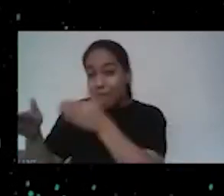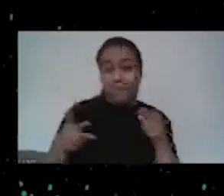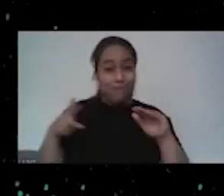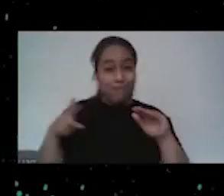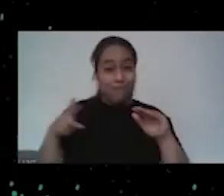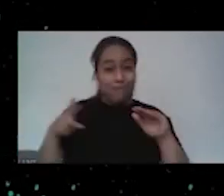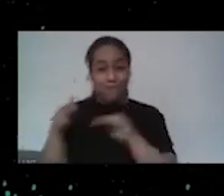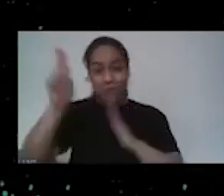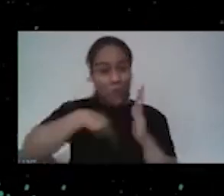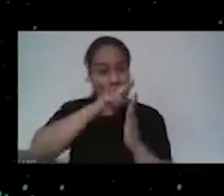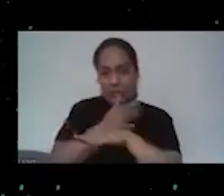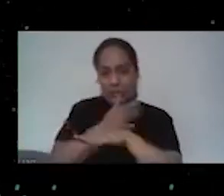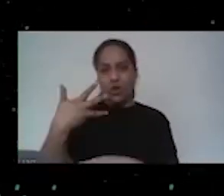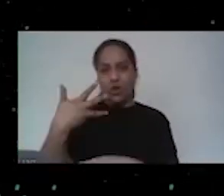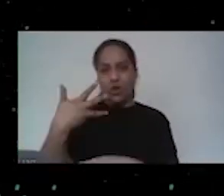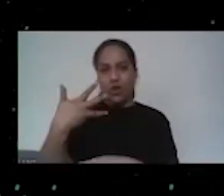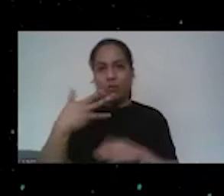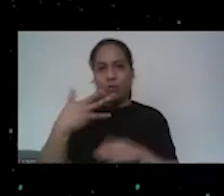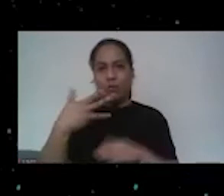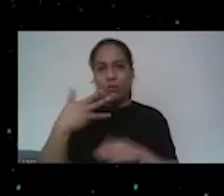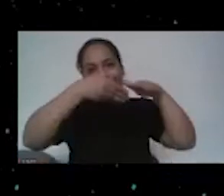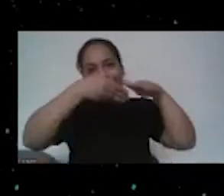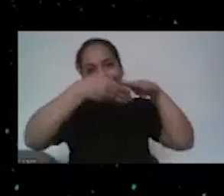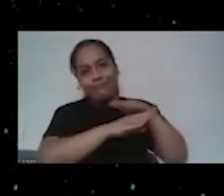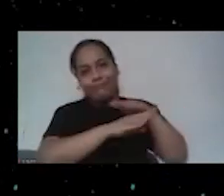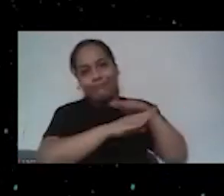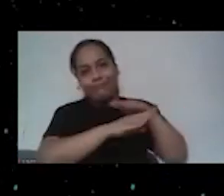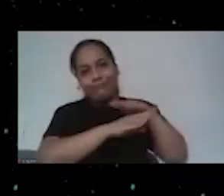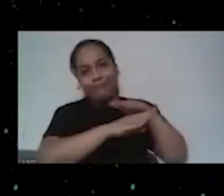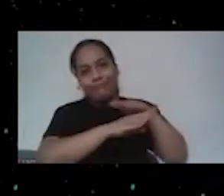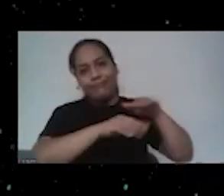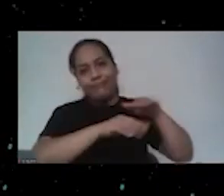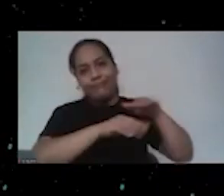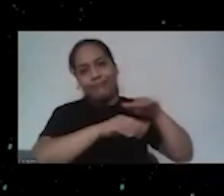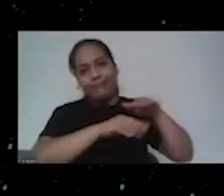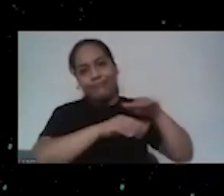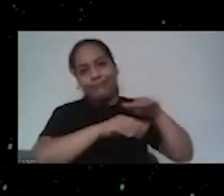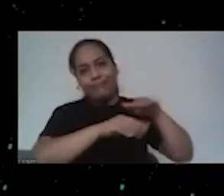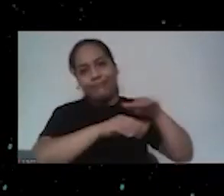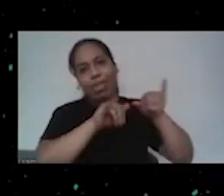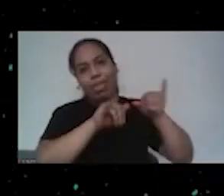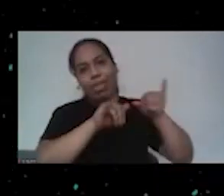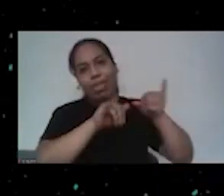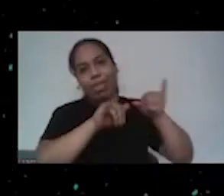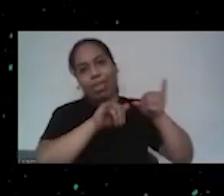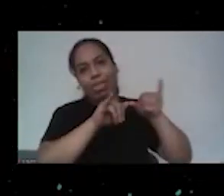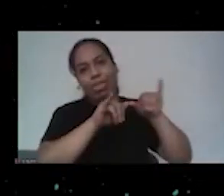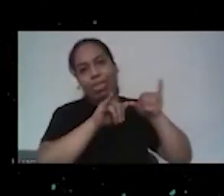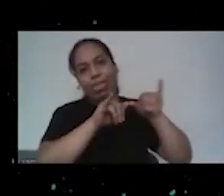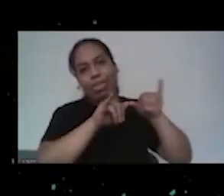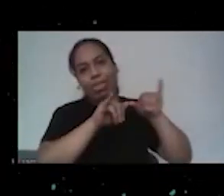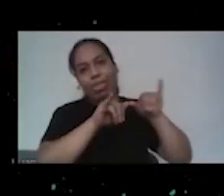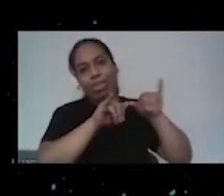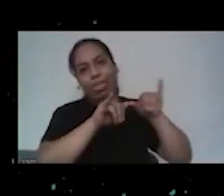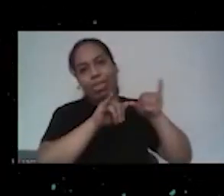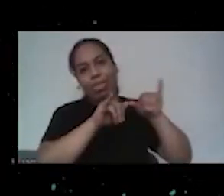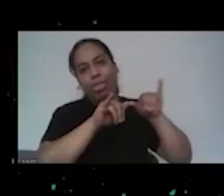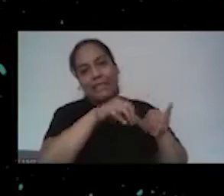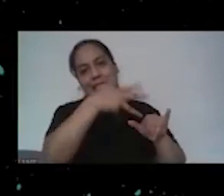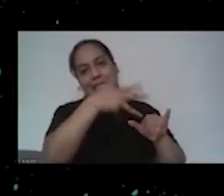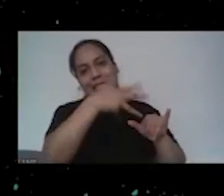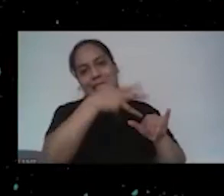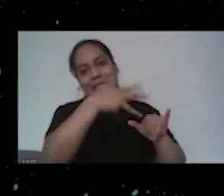5 exposiciones encerradas en pandemia, 4 en Colombia, 1 en Estados Unidos. Lo que hice fue mostrar todas